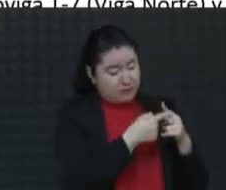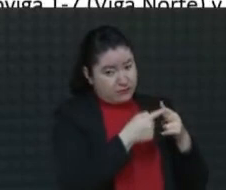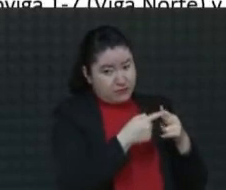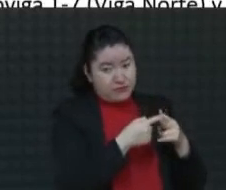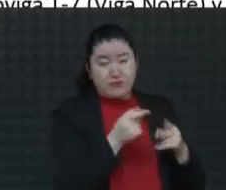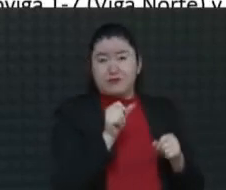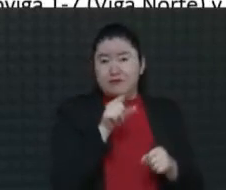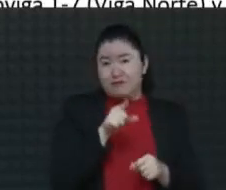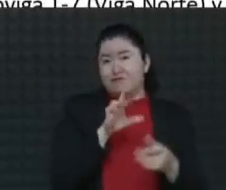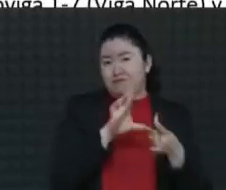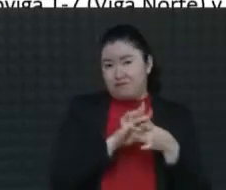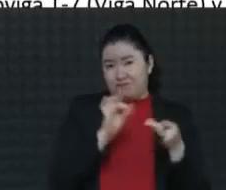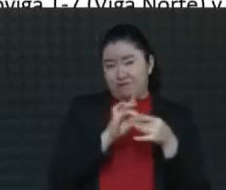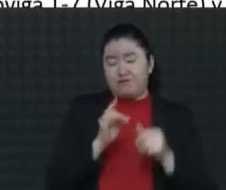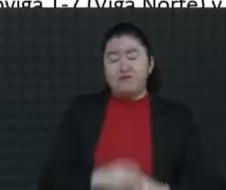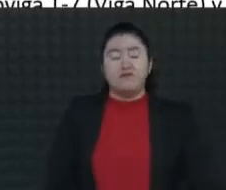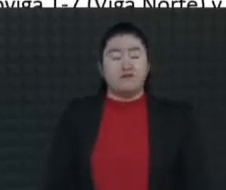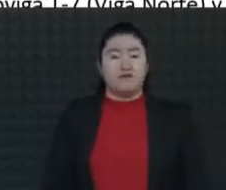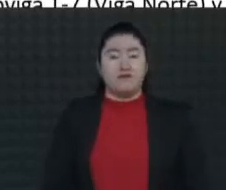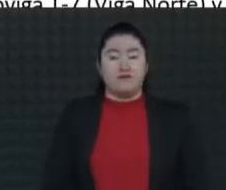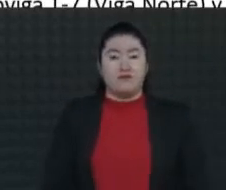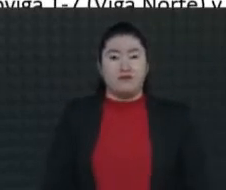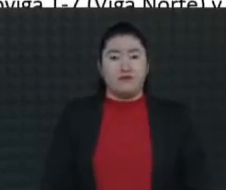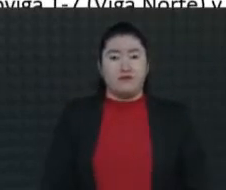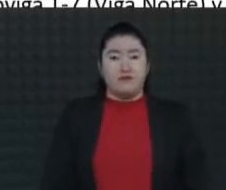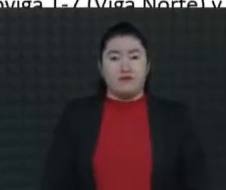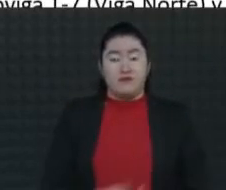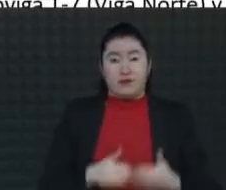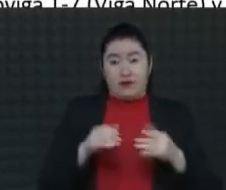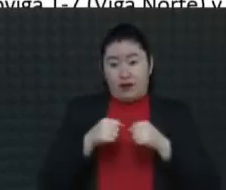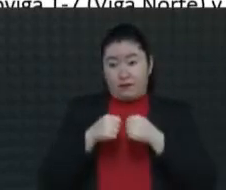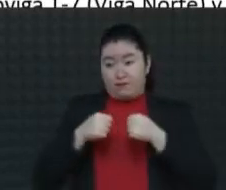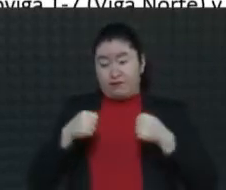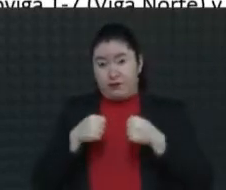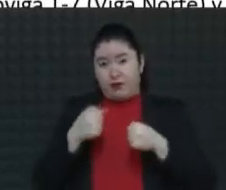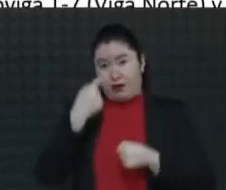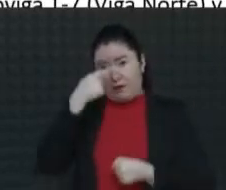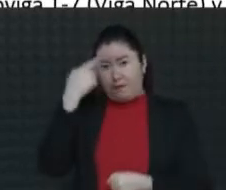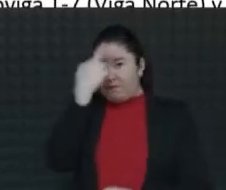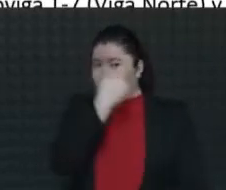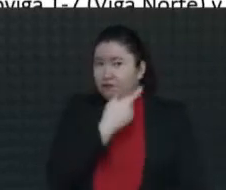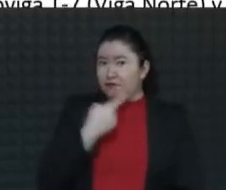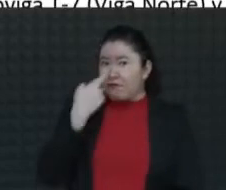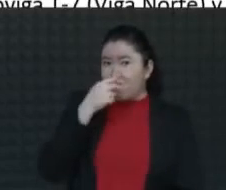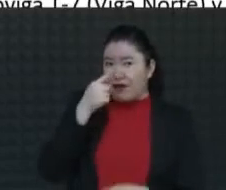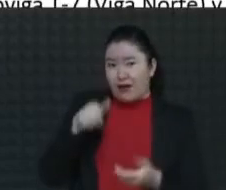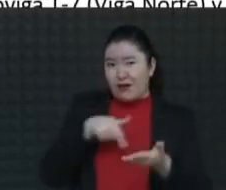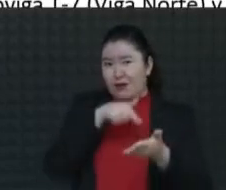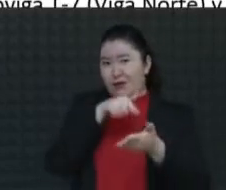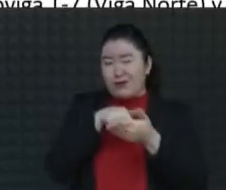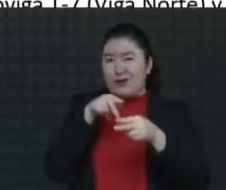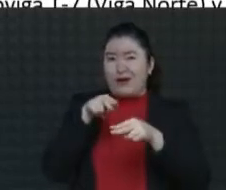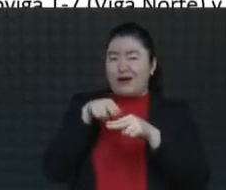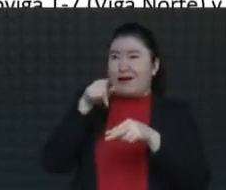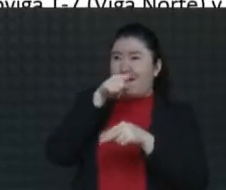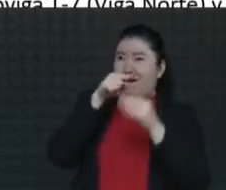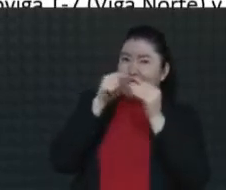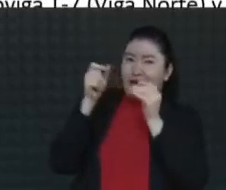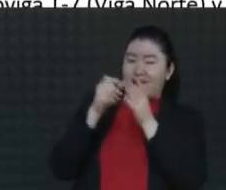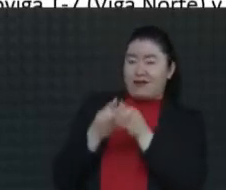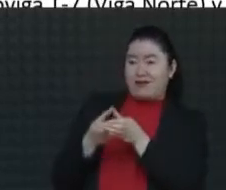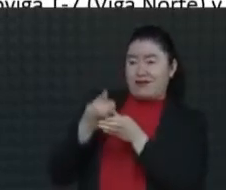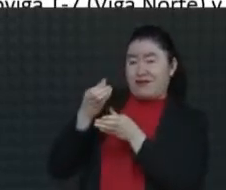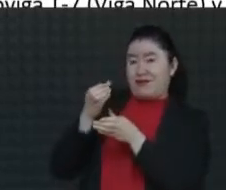y especificaciones. El límite elástico promedio para las muestras que se retiraron del patín superior de la subviga